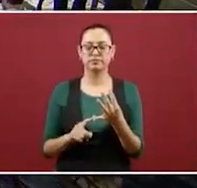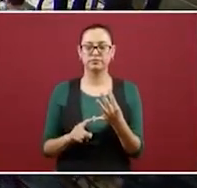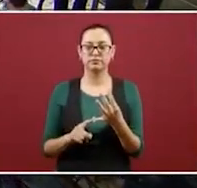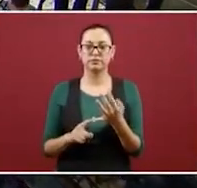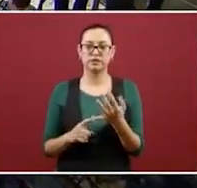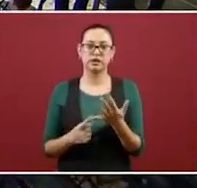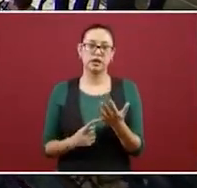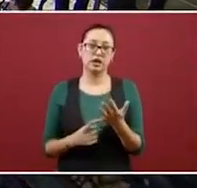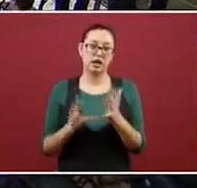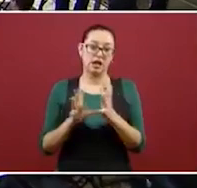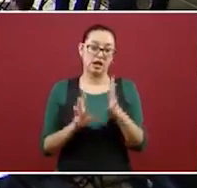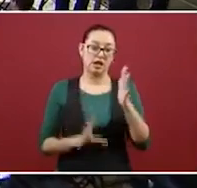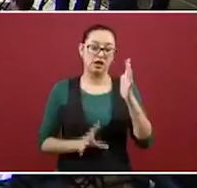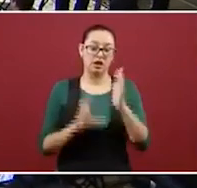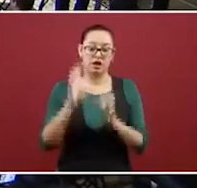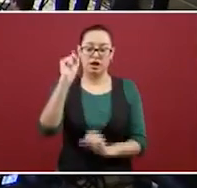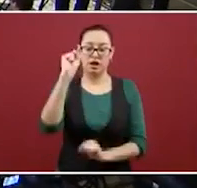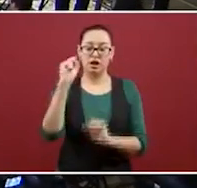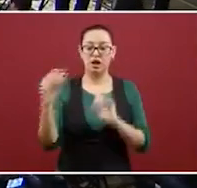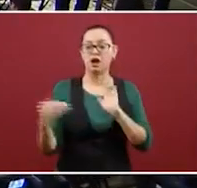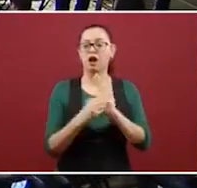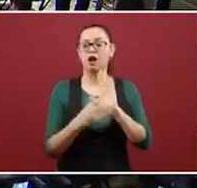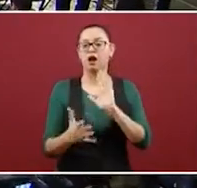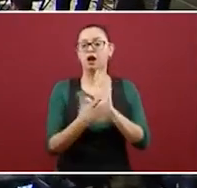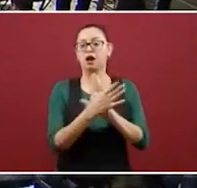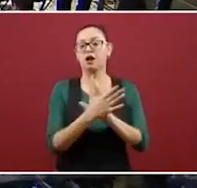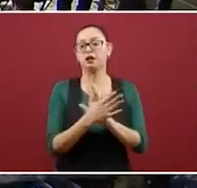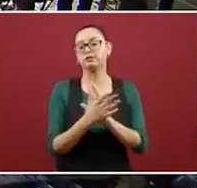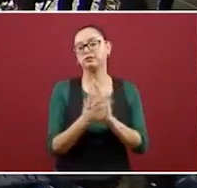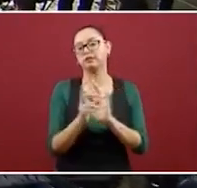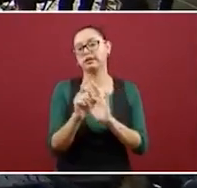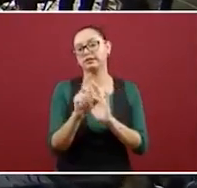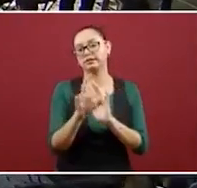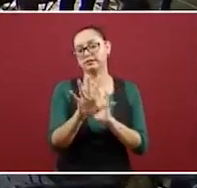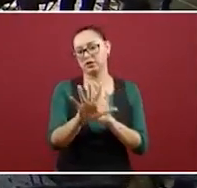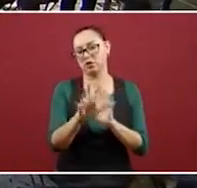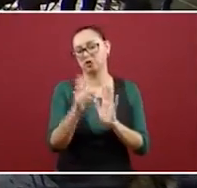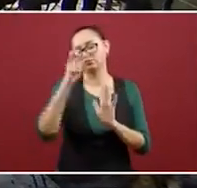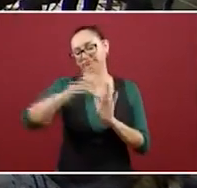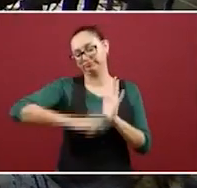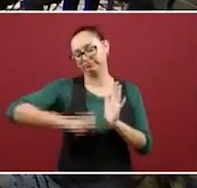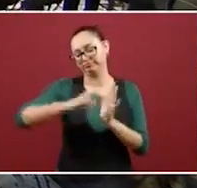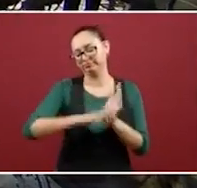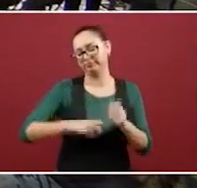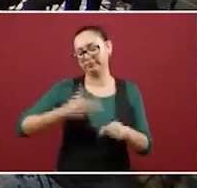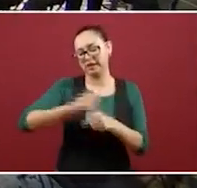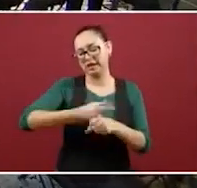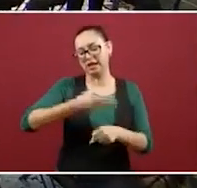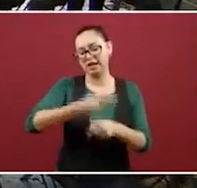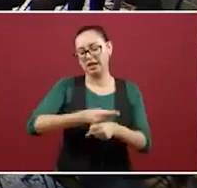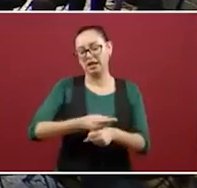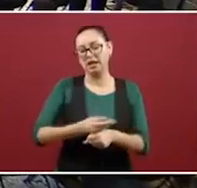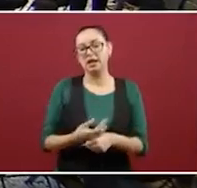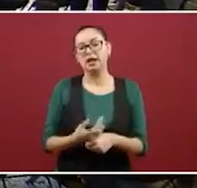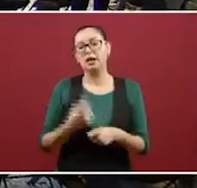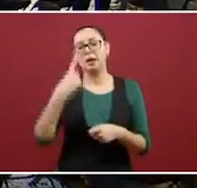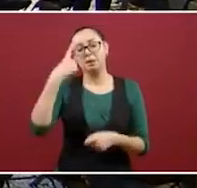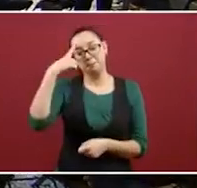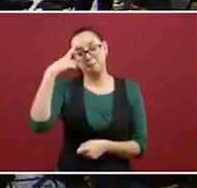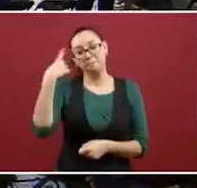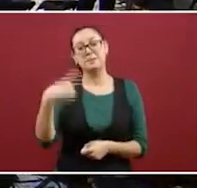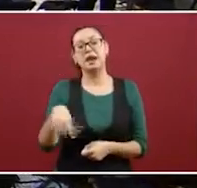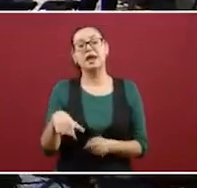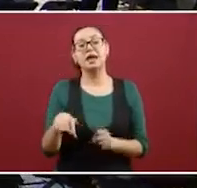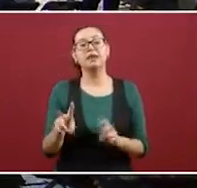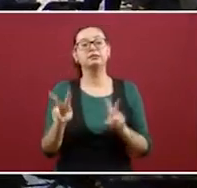tercera edición de la Feria Aeroespacial de México en Santa Lucía, donde se pondrán a la venta aeronaves de 8 dependencias,